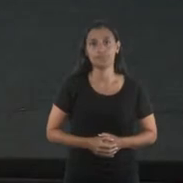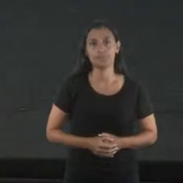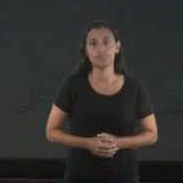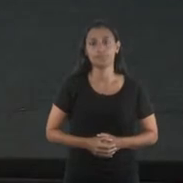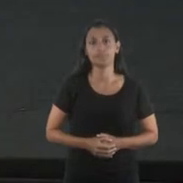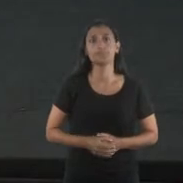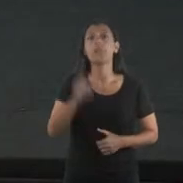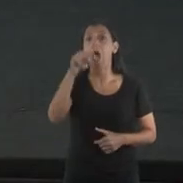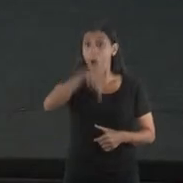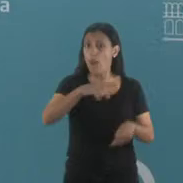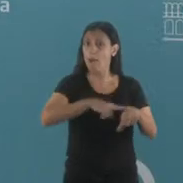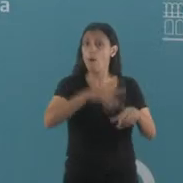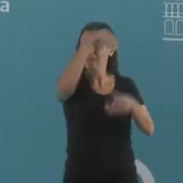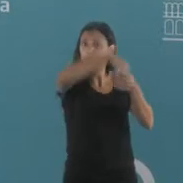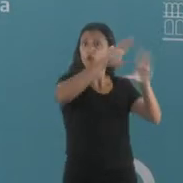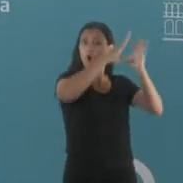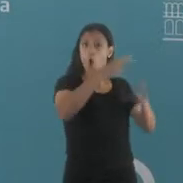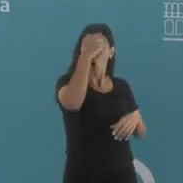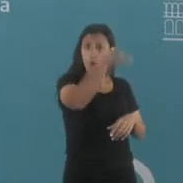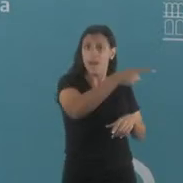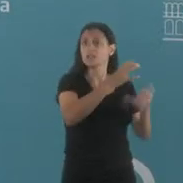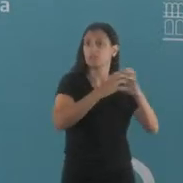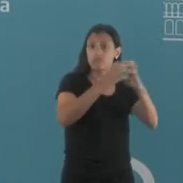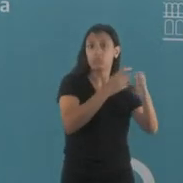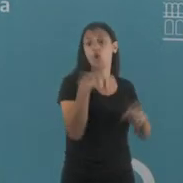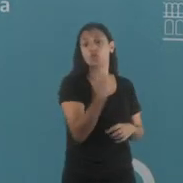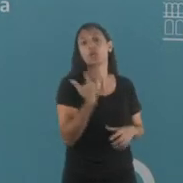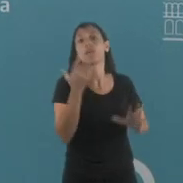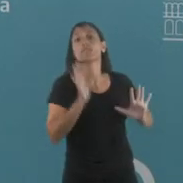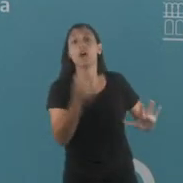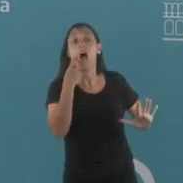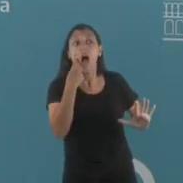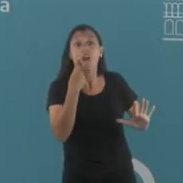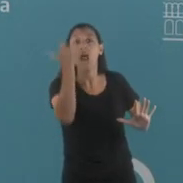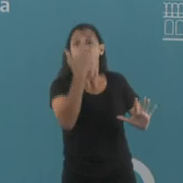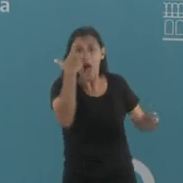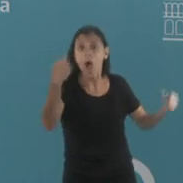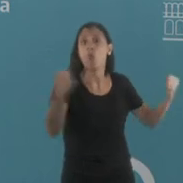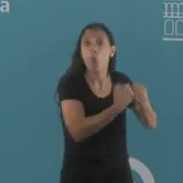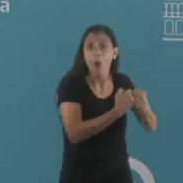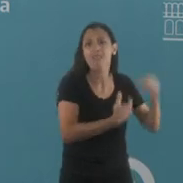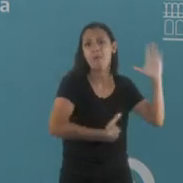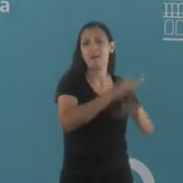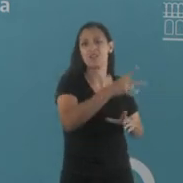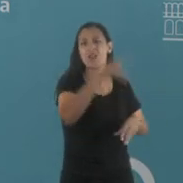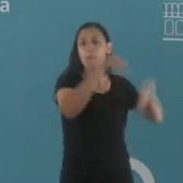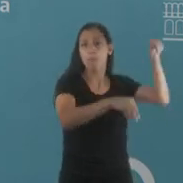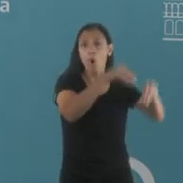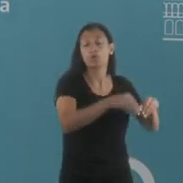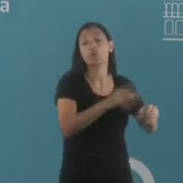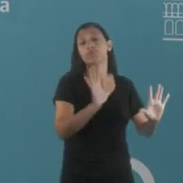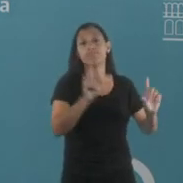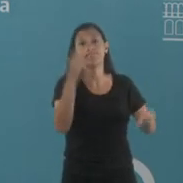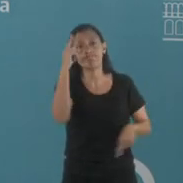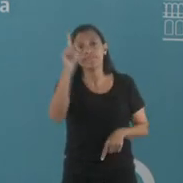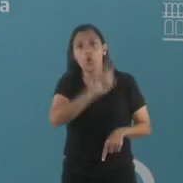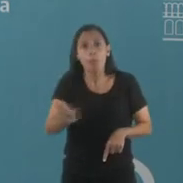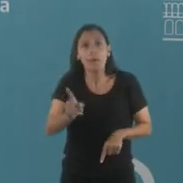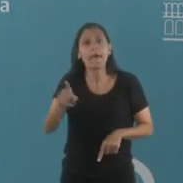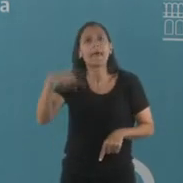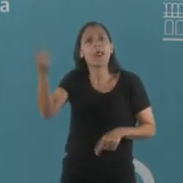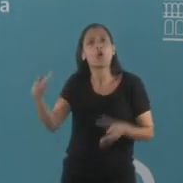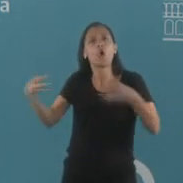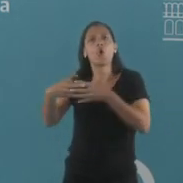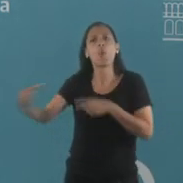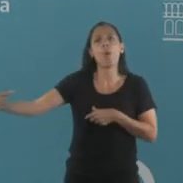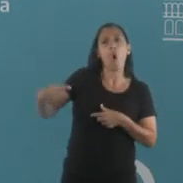Está el Congreso funcionando. Cuando el Congreso está funcionando, esperamos que logren ponerse de acuerdo, tener las mayorías necesarias, y no podemos creer que la oposición sea capaz de